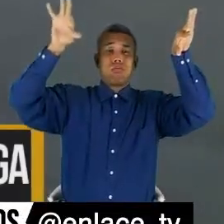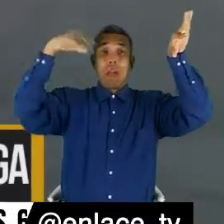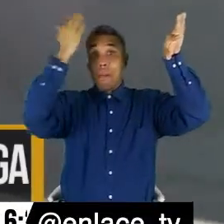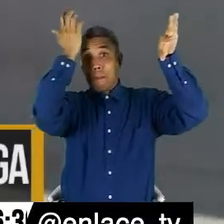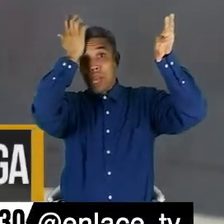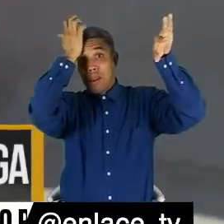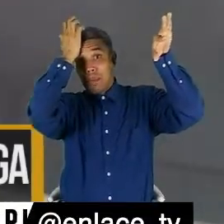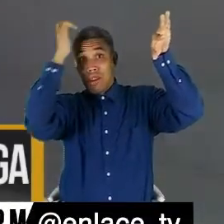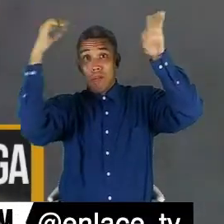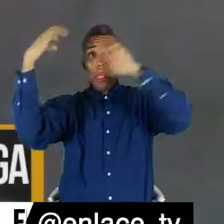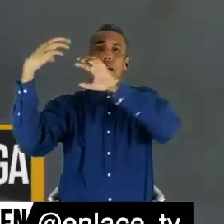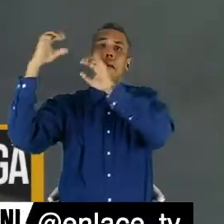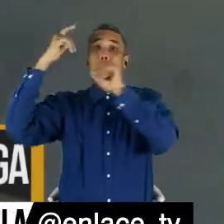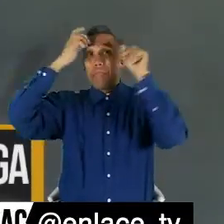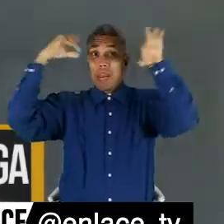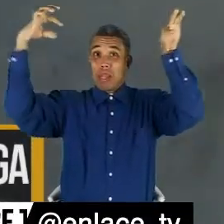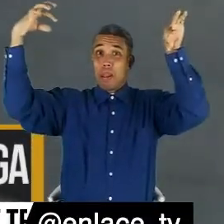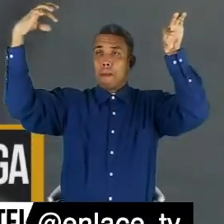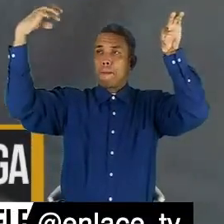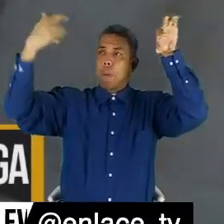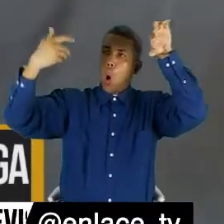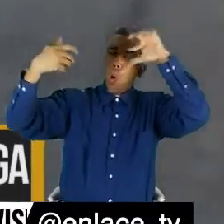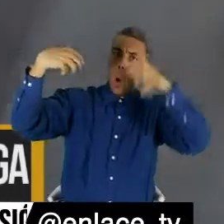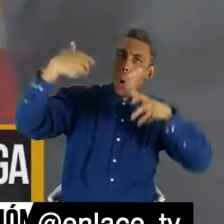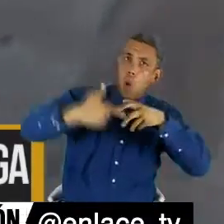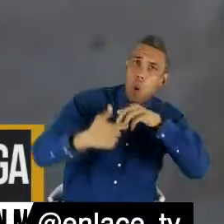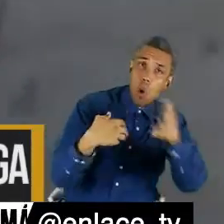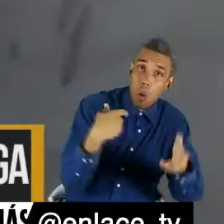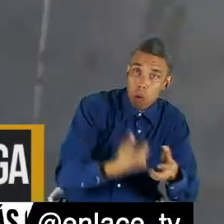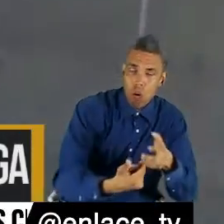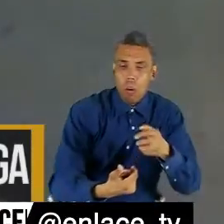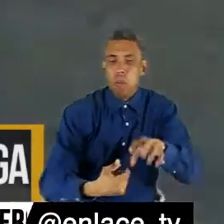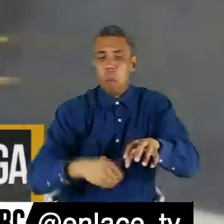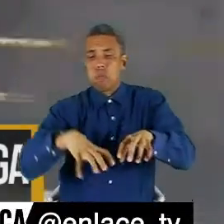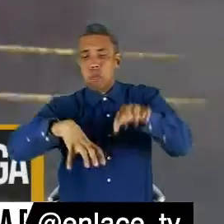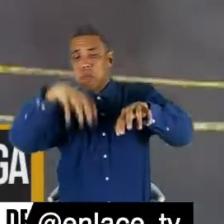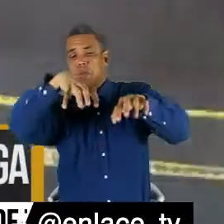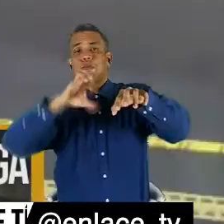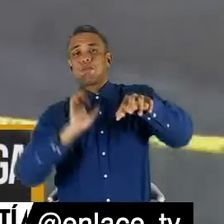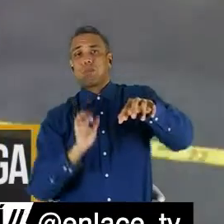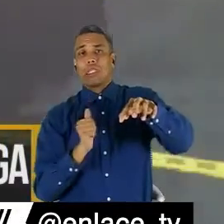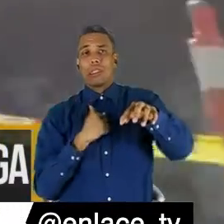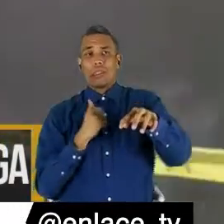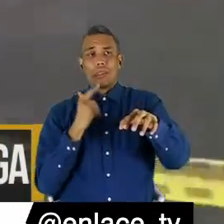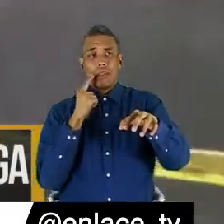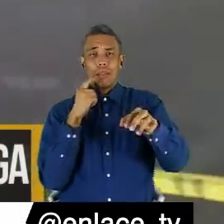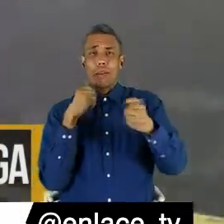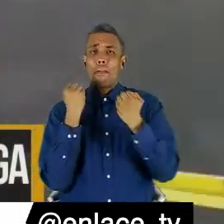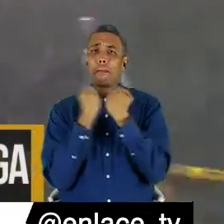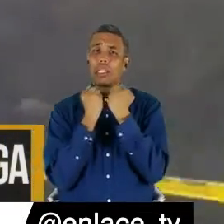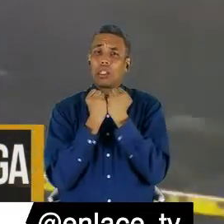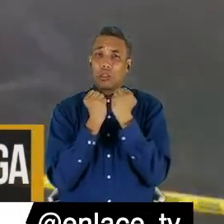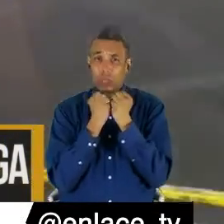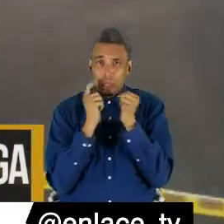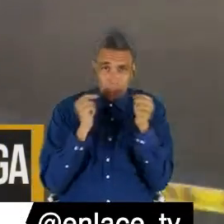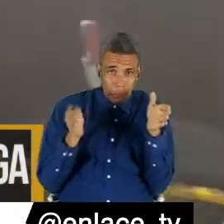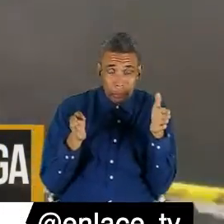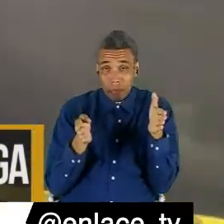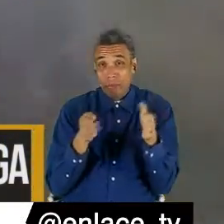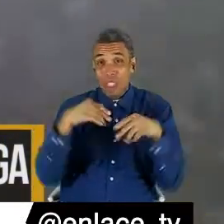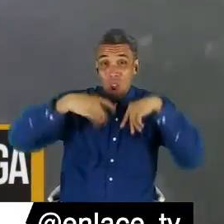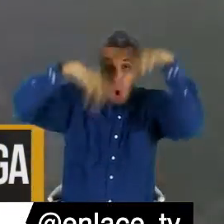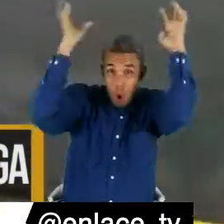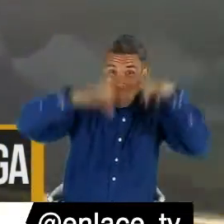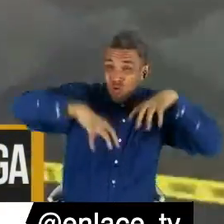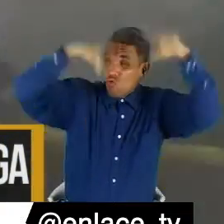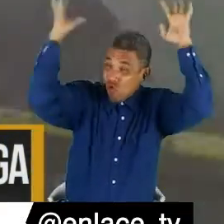carril. Trabajadores al servicio de la firma Isagen adelantan labores de compactación, pero las lluvias han afectado de modo considerable el talud. La Sociedad de